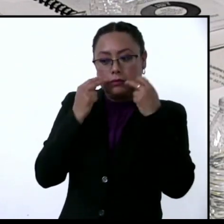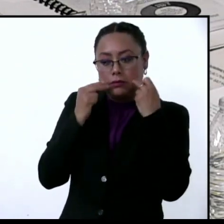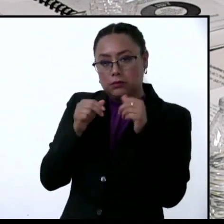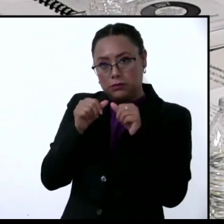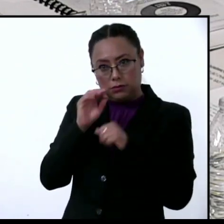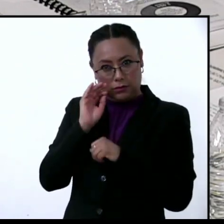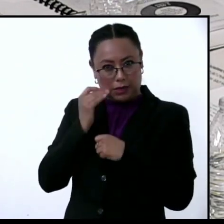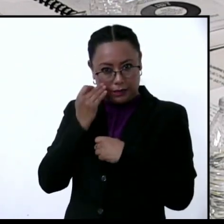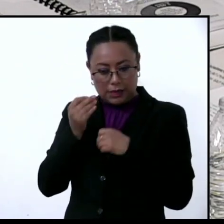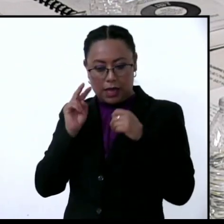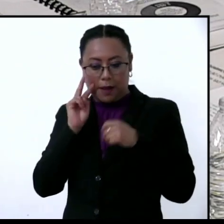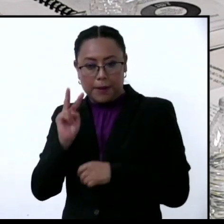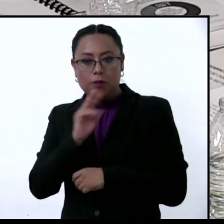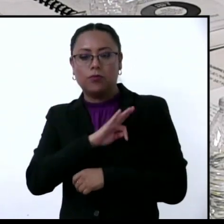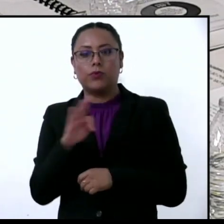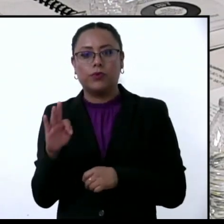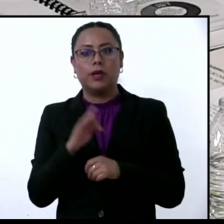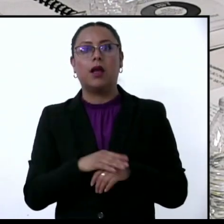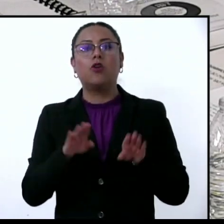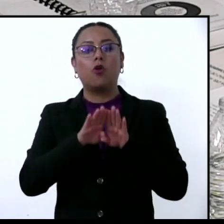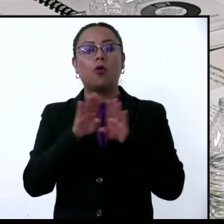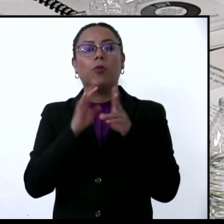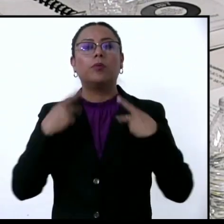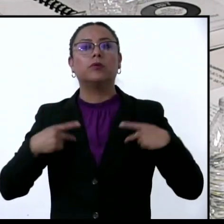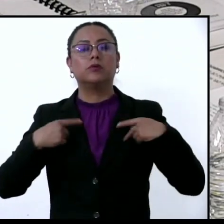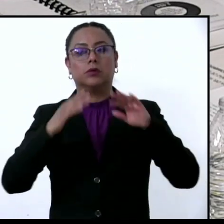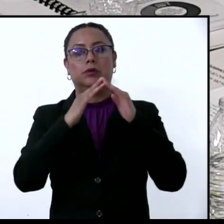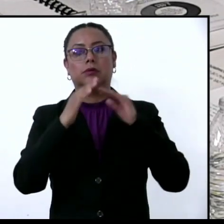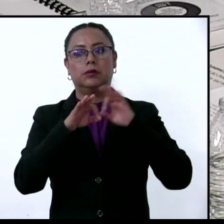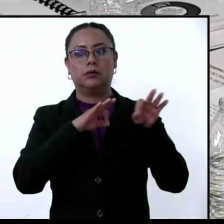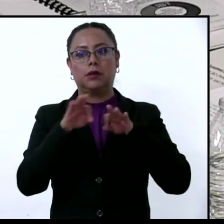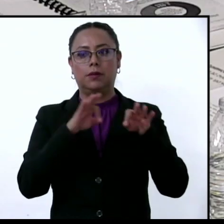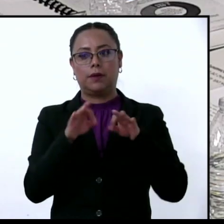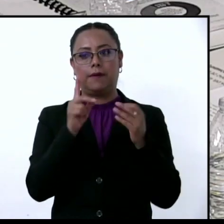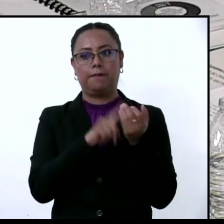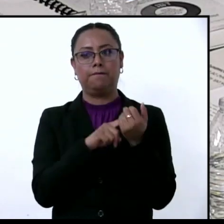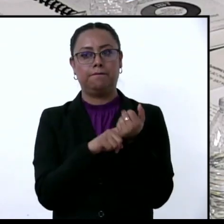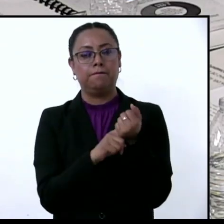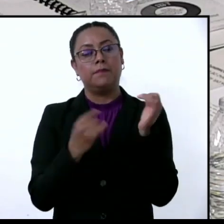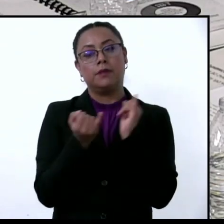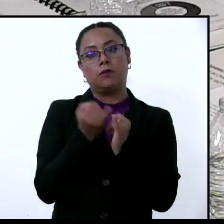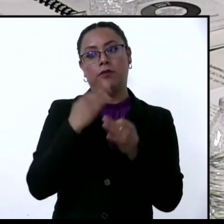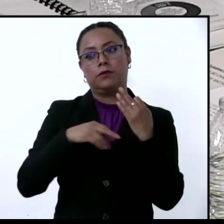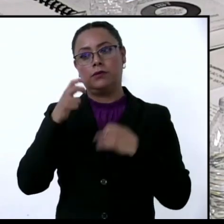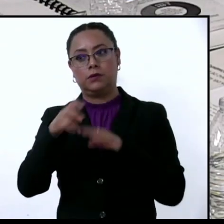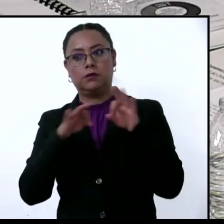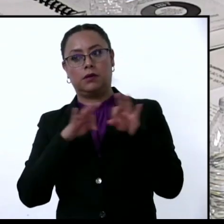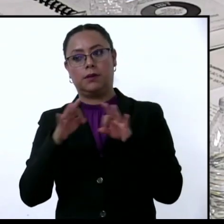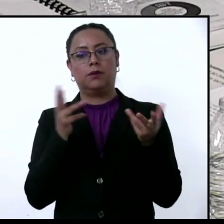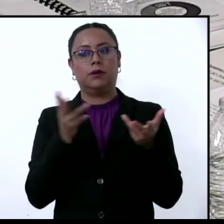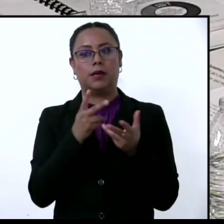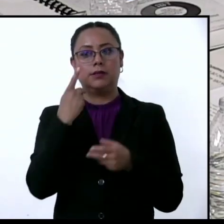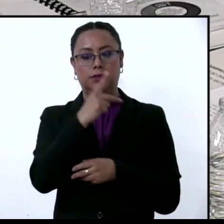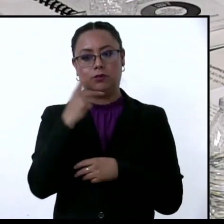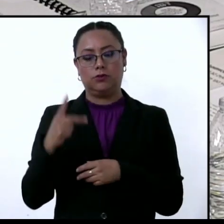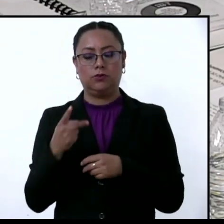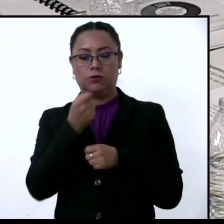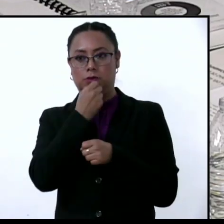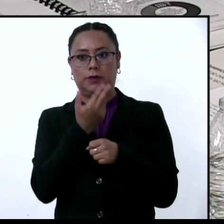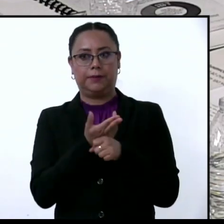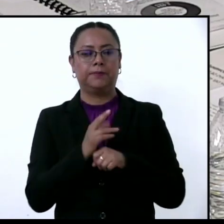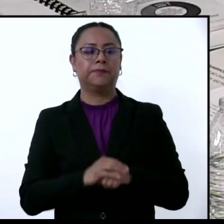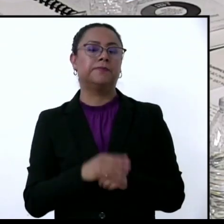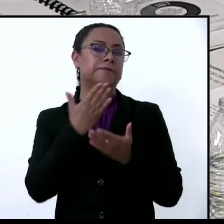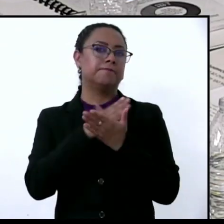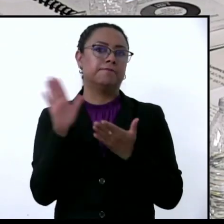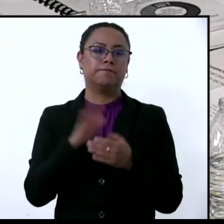exigencia de derechos a las personas trabajadoras del hogar, que ha sido parte del trabajo que ha realizado su secretaría. Por otro lado,